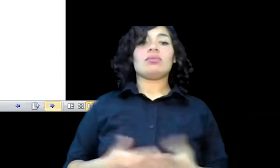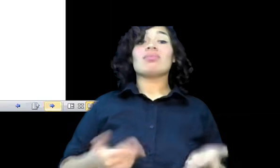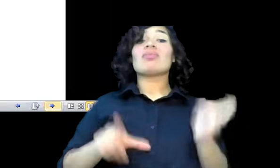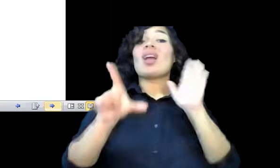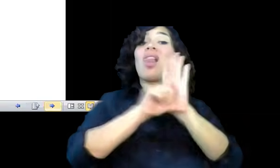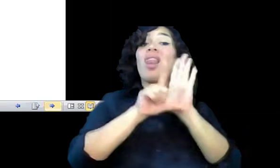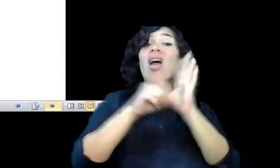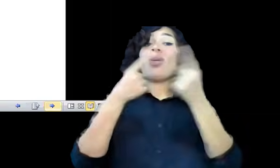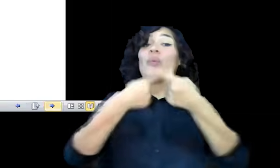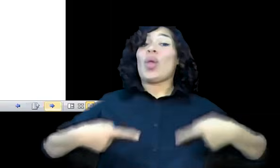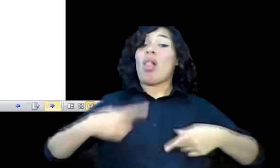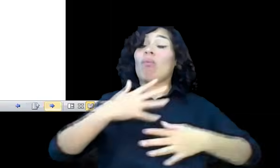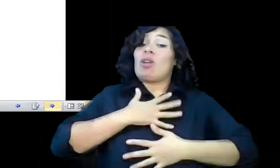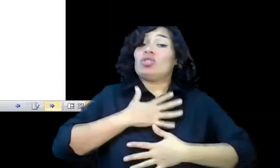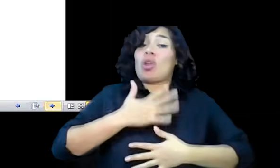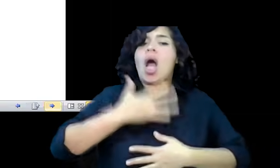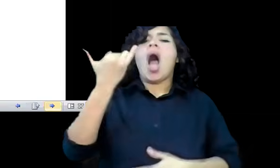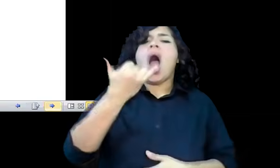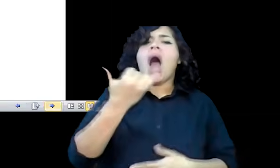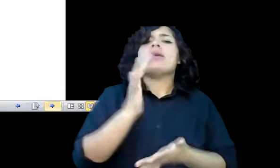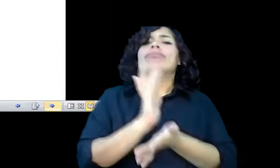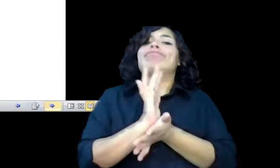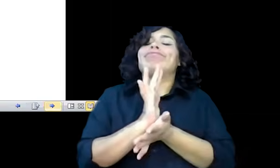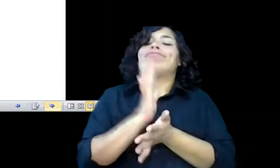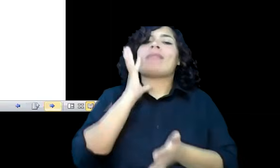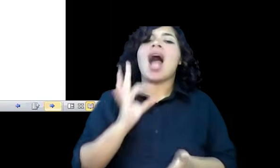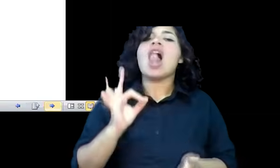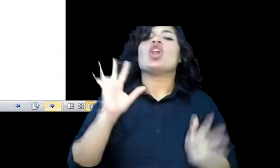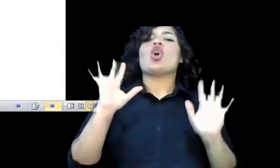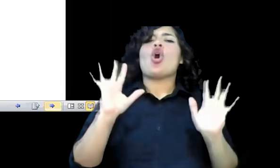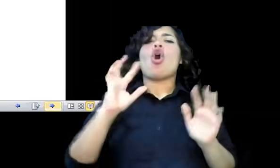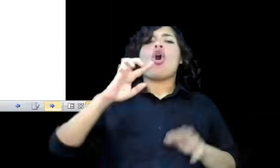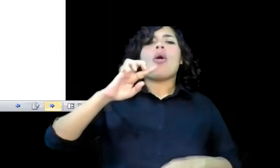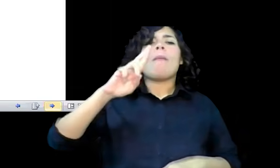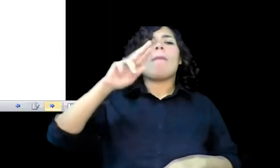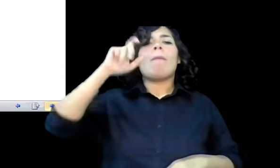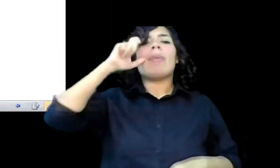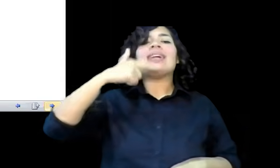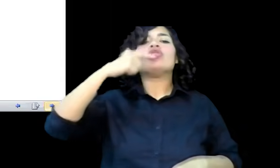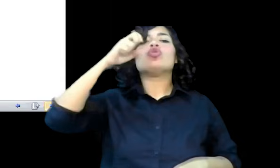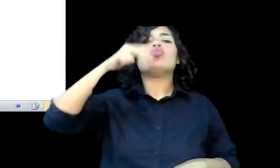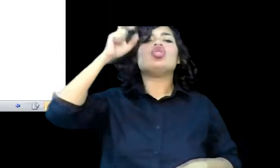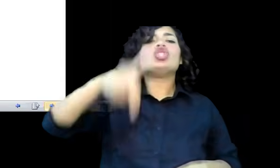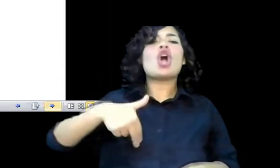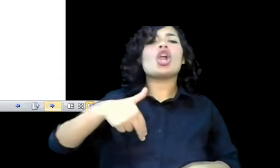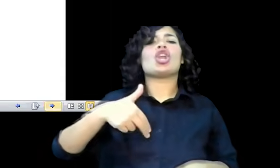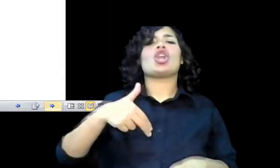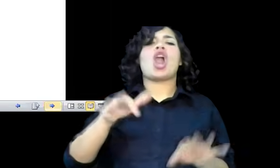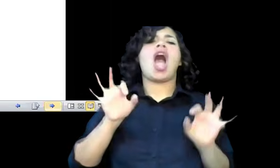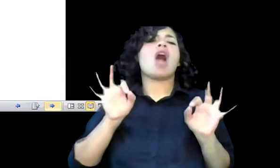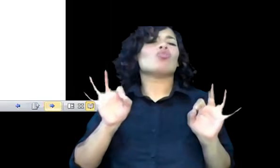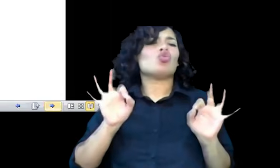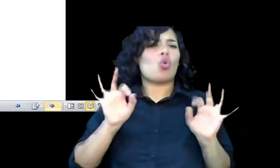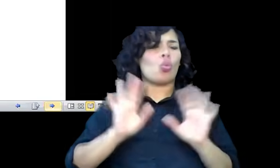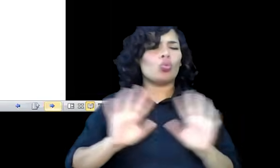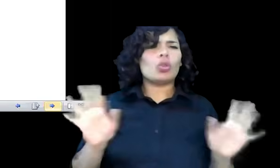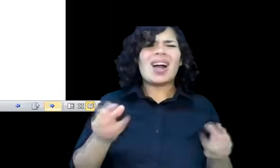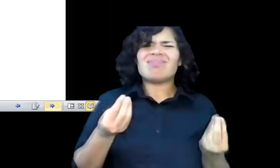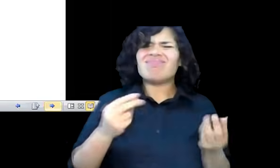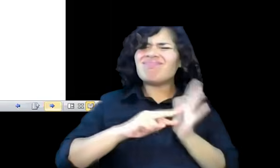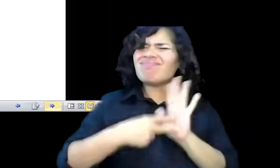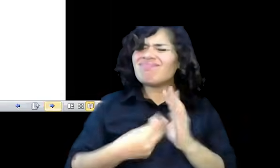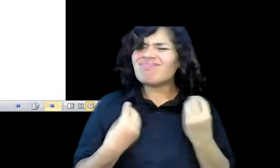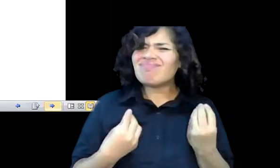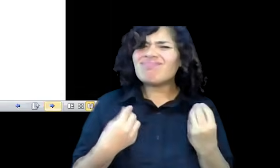La ley de bienes personales tiene una presunción absoluta. ¿De qué hablamos de presunción absoluta? Tiene no solo esta, ¿sí? También tiene